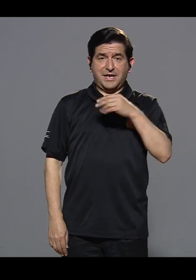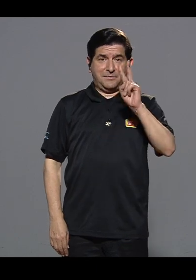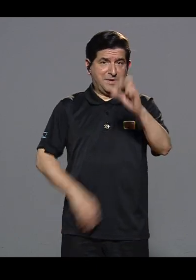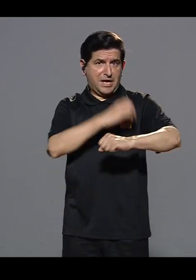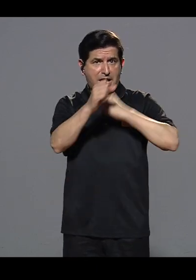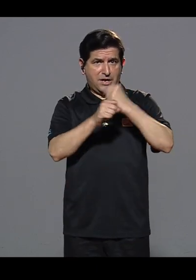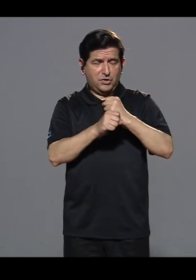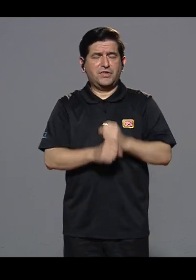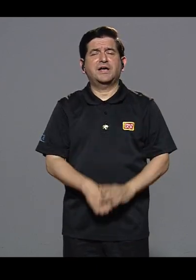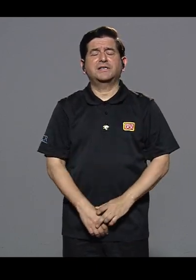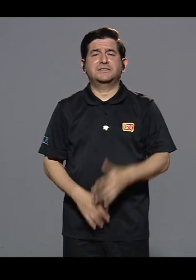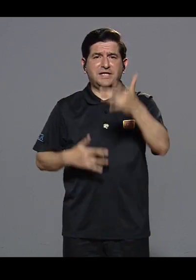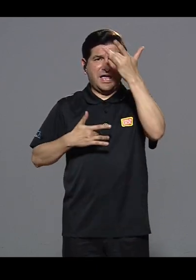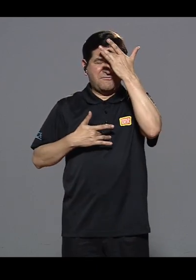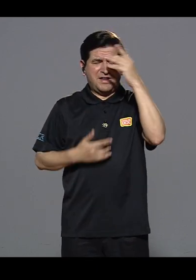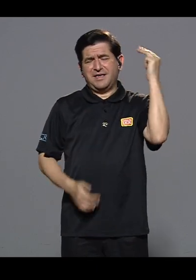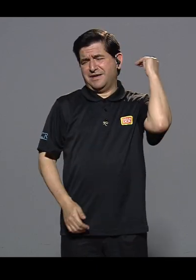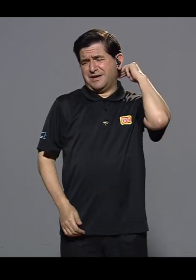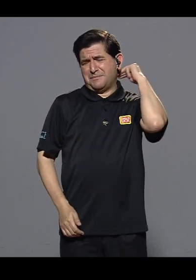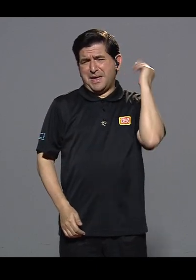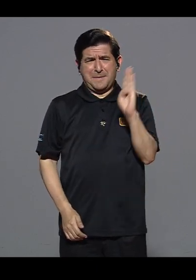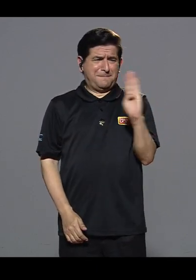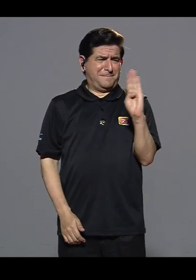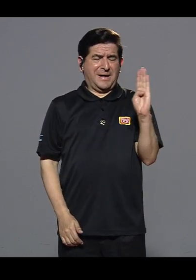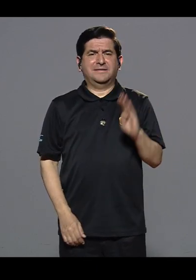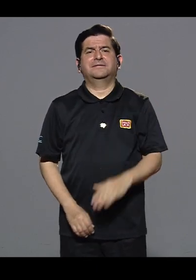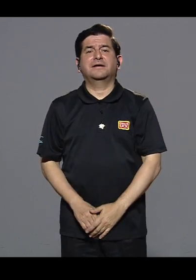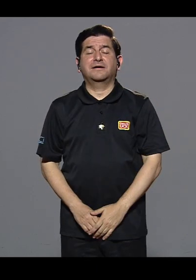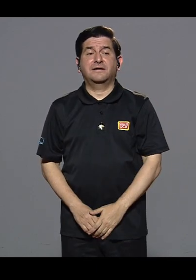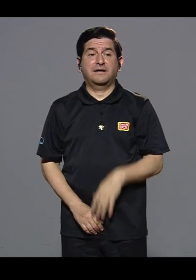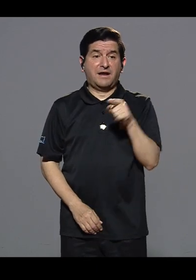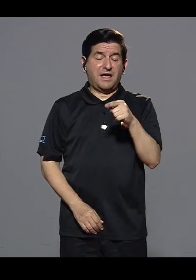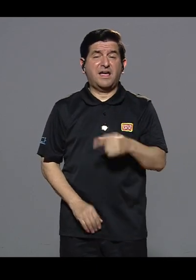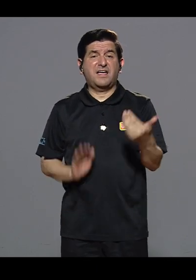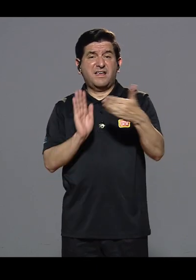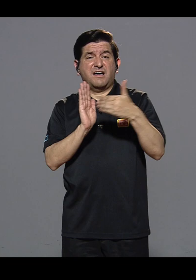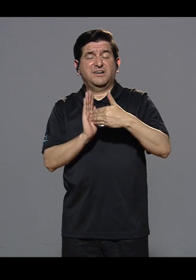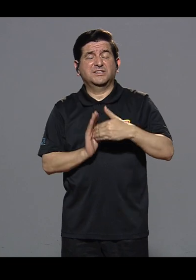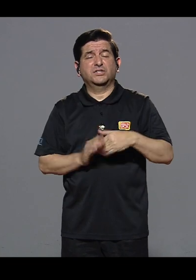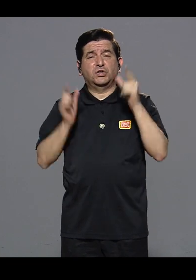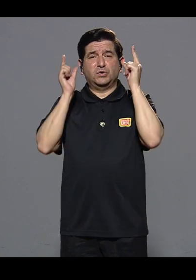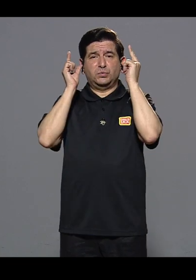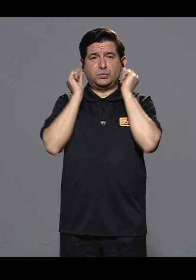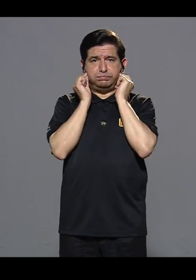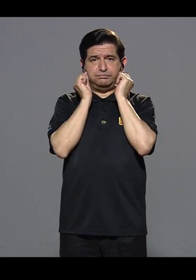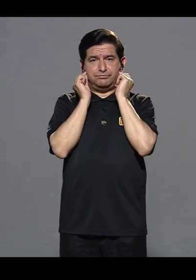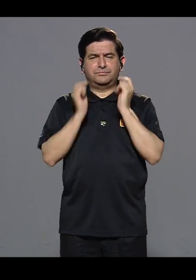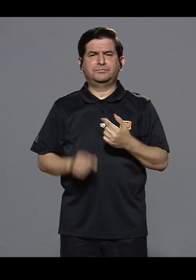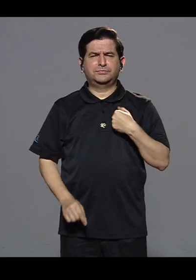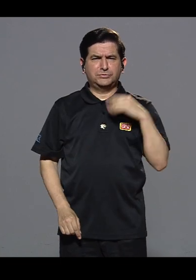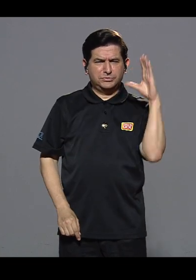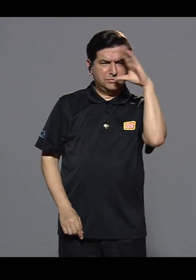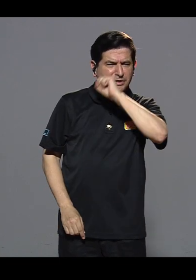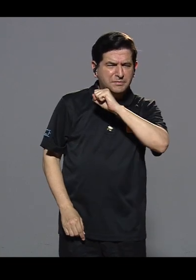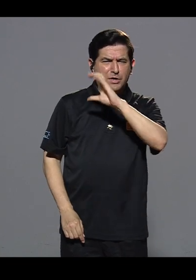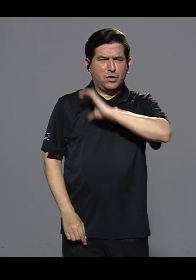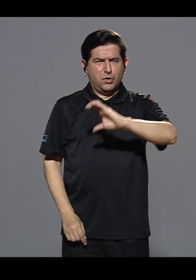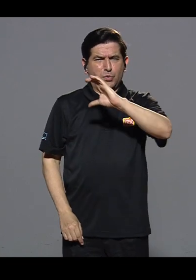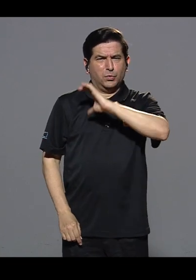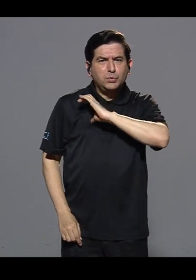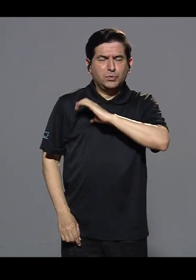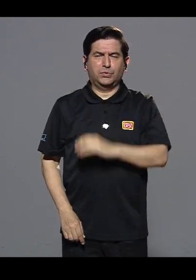Jeremy a los 2 años sufrió la enfermedad de meningitis bacteriana, lo cual la secuela le dejó con la sordera. Yo veía